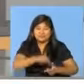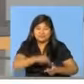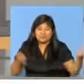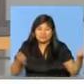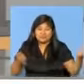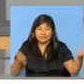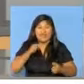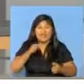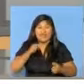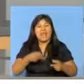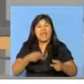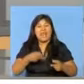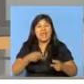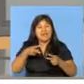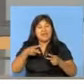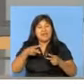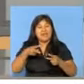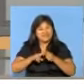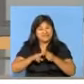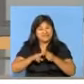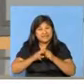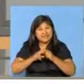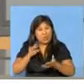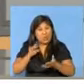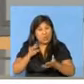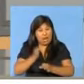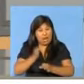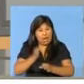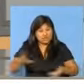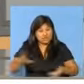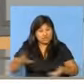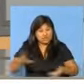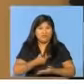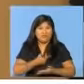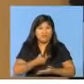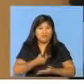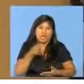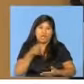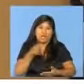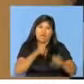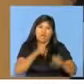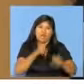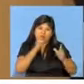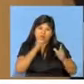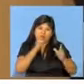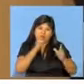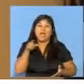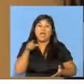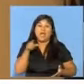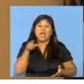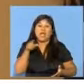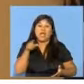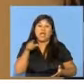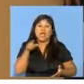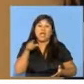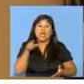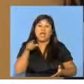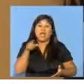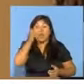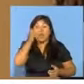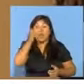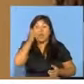un vehículo de estas características necesita ser patentado porque no puede ser que aparezca algunos otros dueños es cierto si